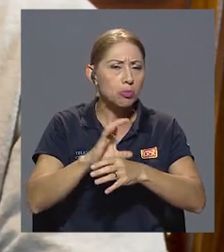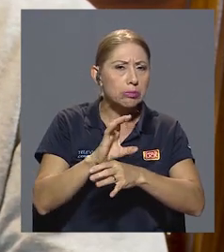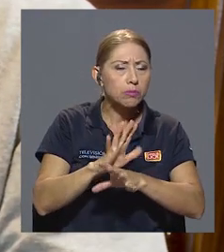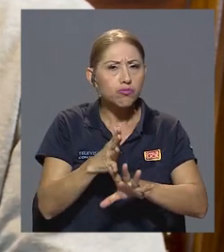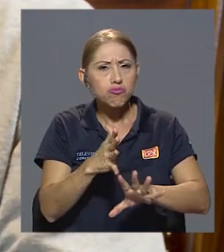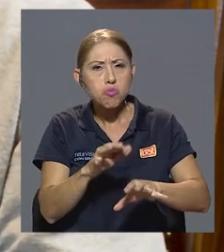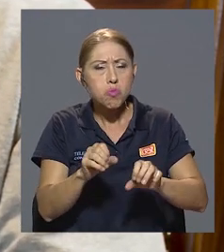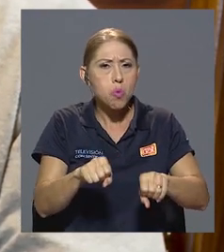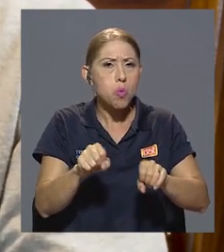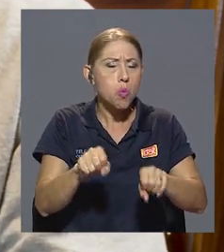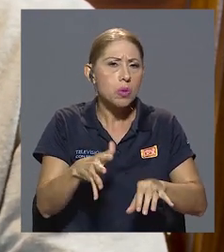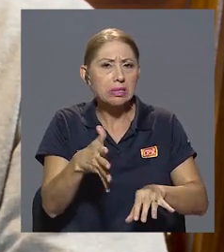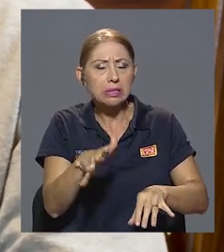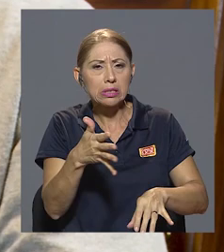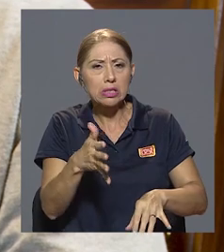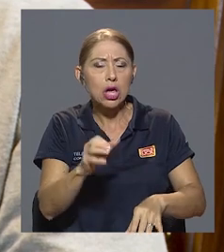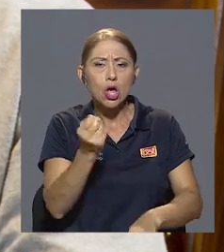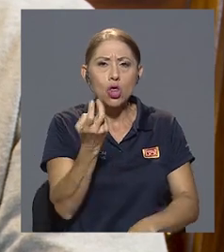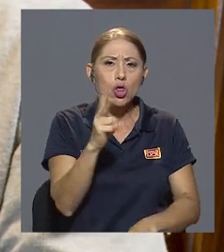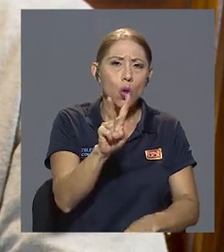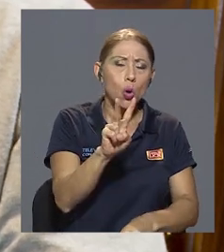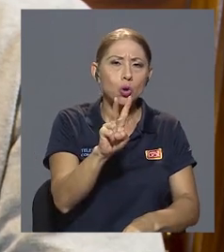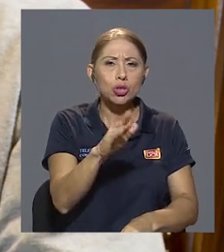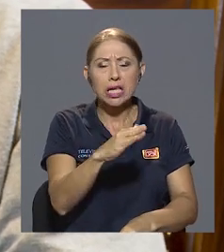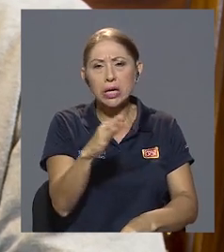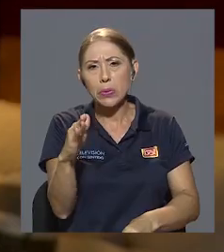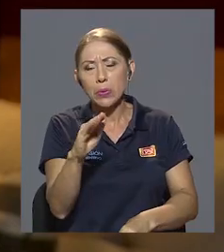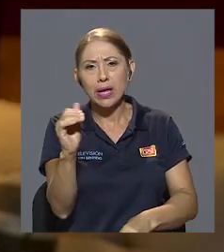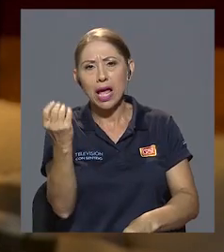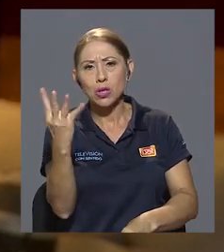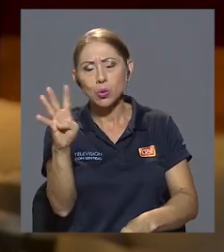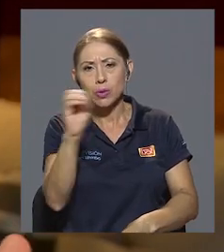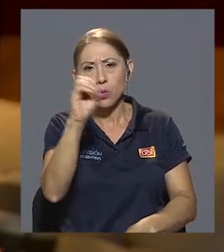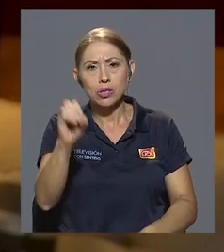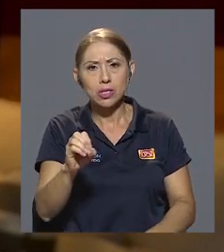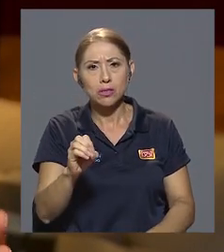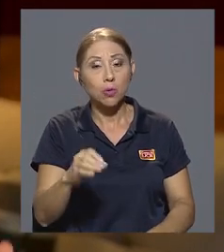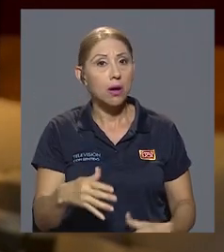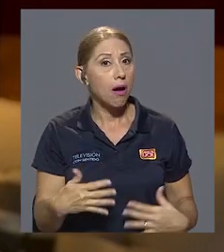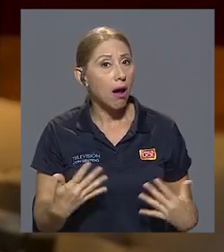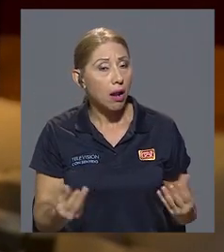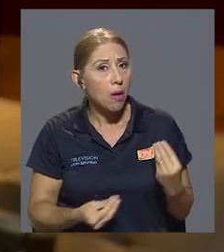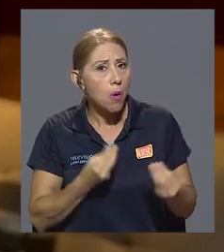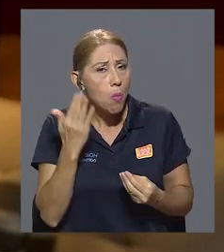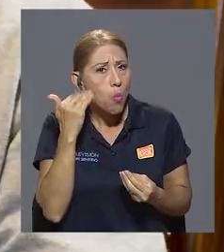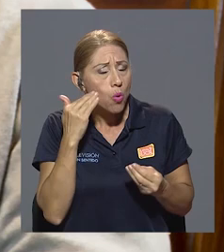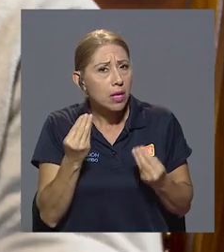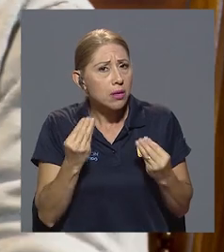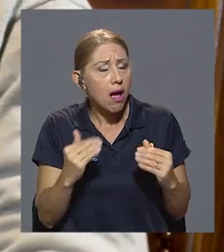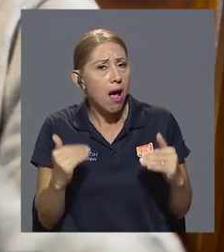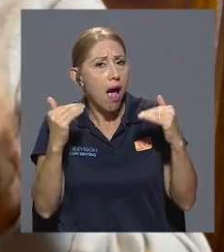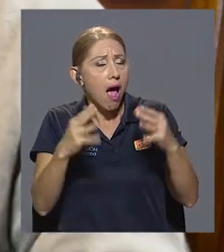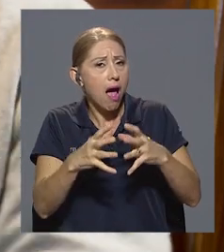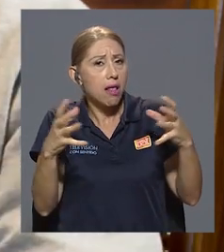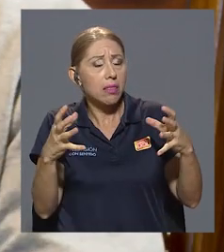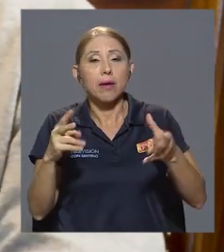podría ser que ronda entre el 12 y el 14 por ciento caramba ya qué se debe esa magnitud también